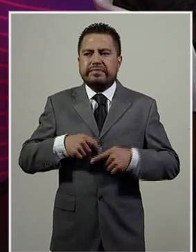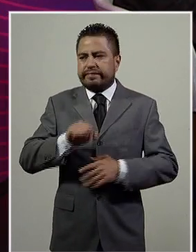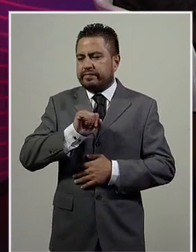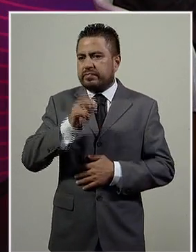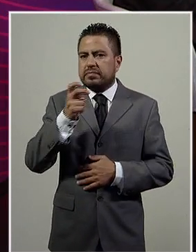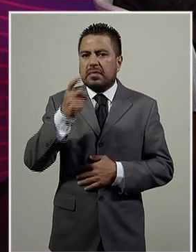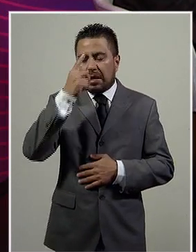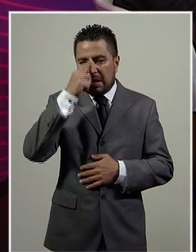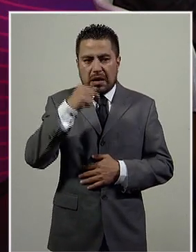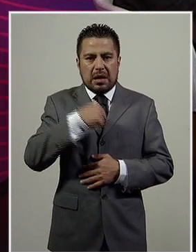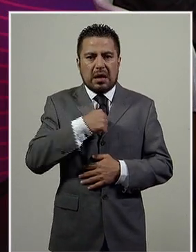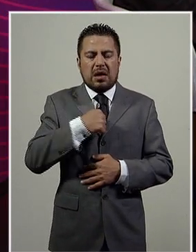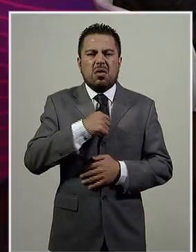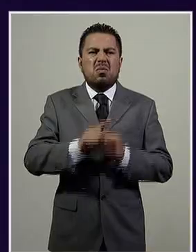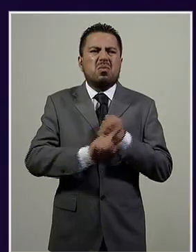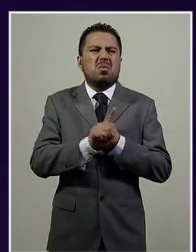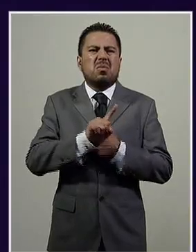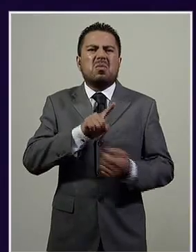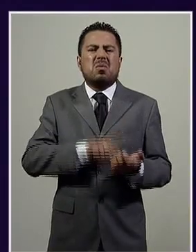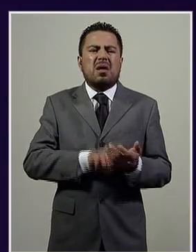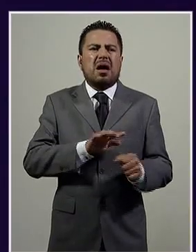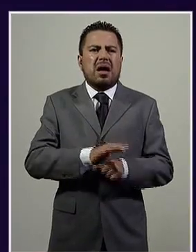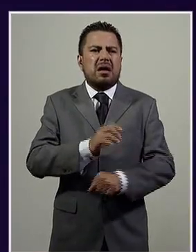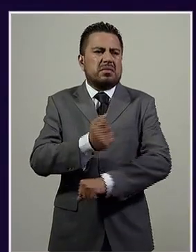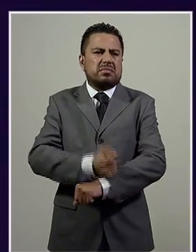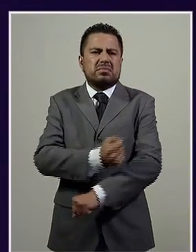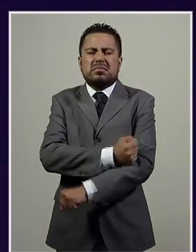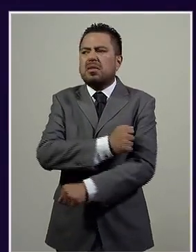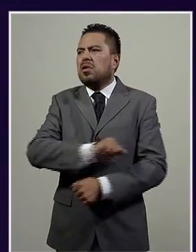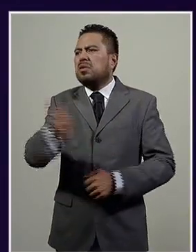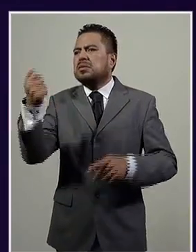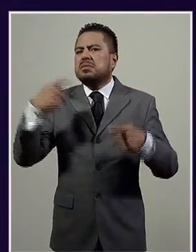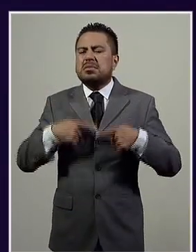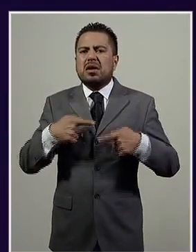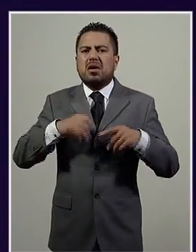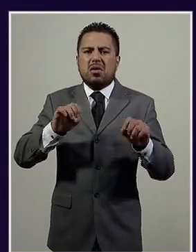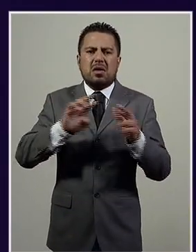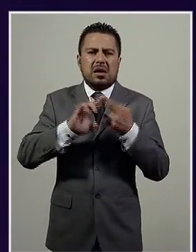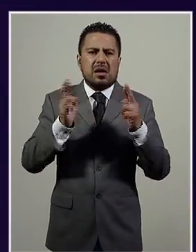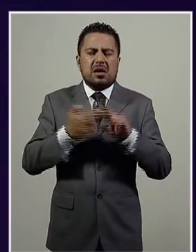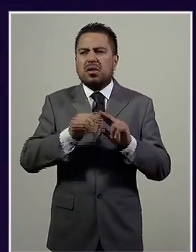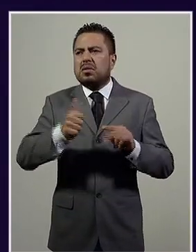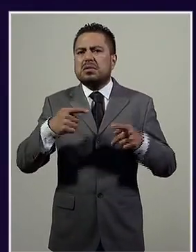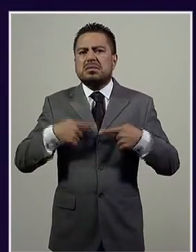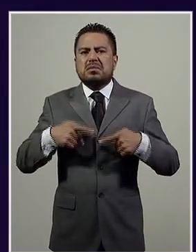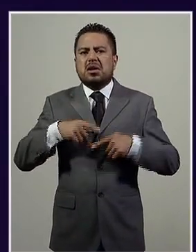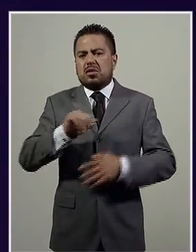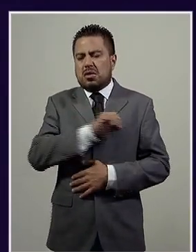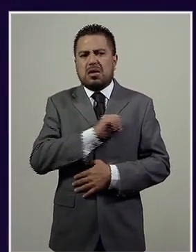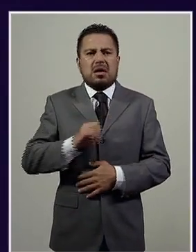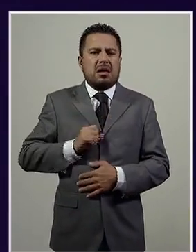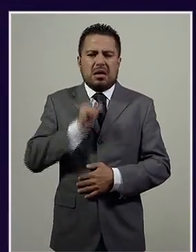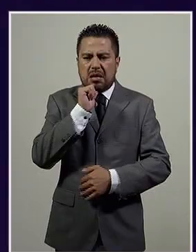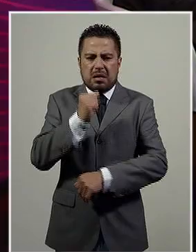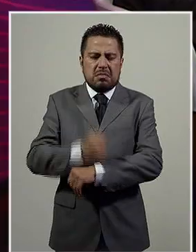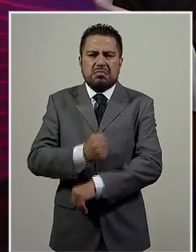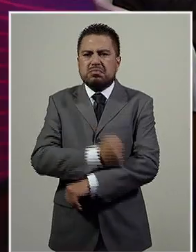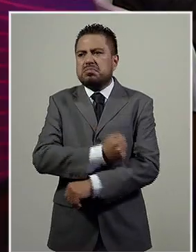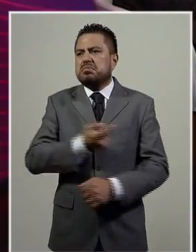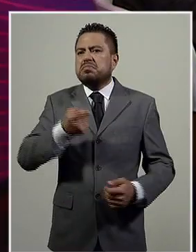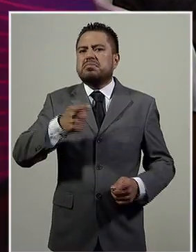A mí, ¿qué me afectan los tatuajes de las otras personas o la religión de otra persona? Nadie te obliga a que te tatúes tú.